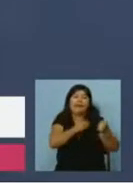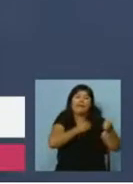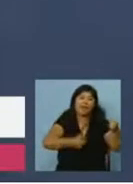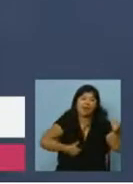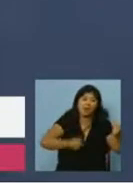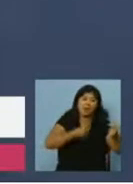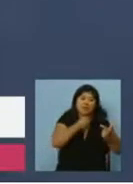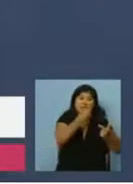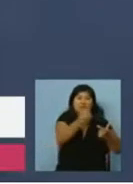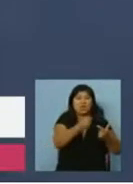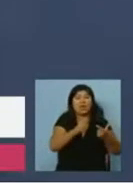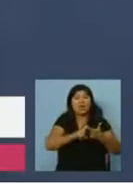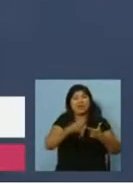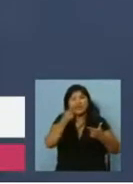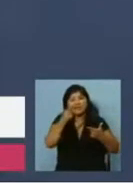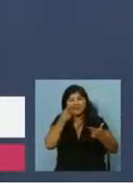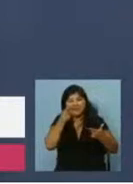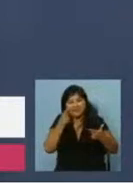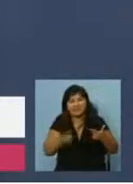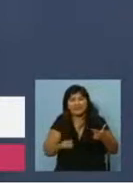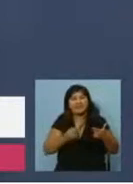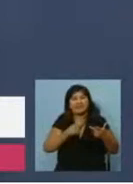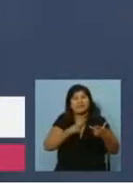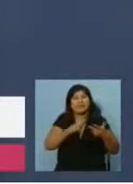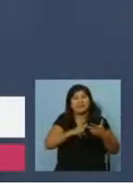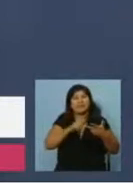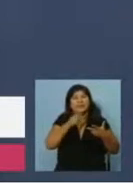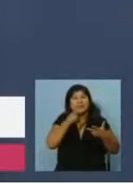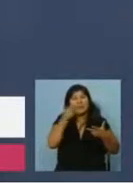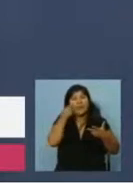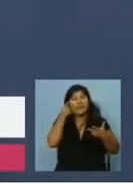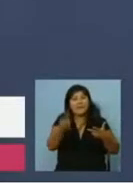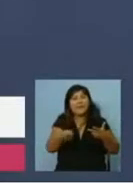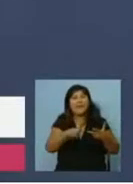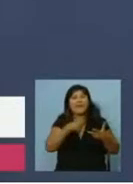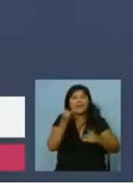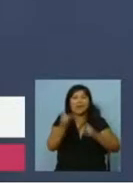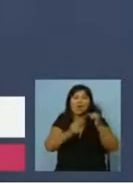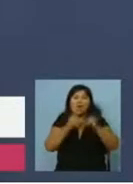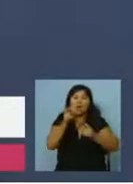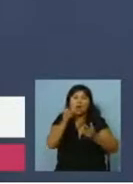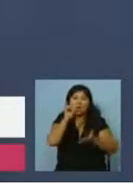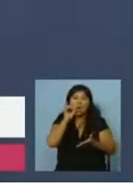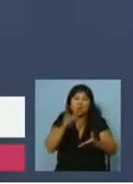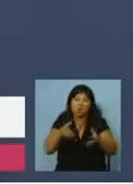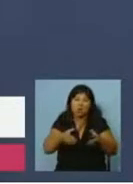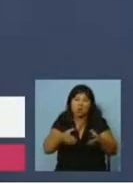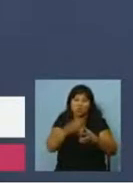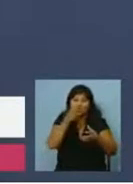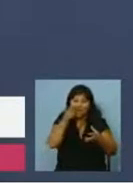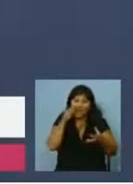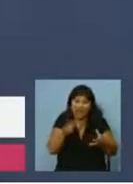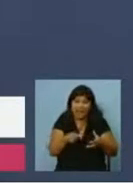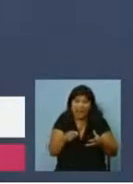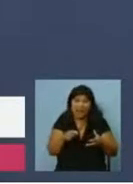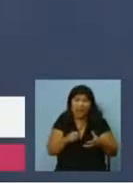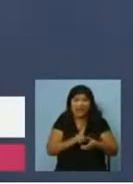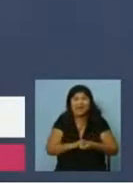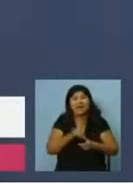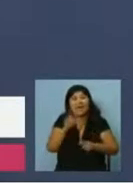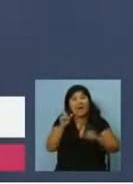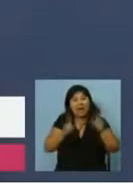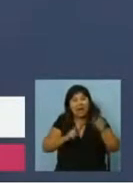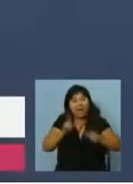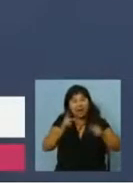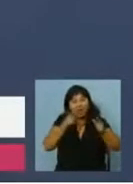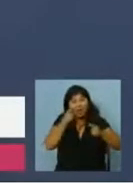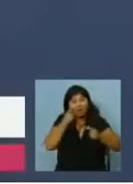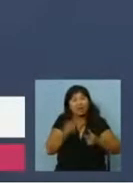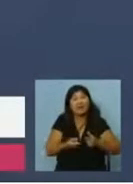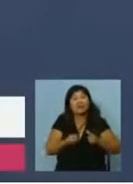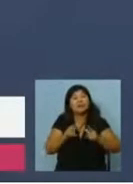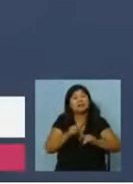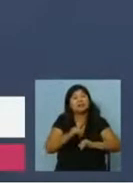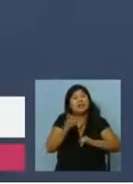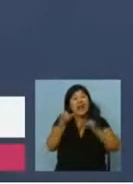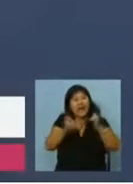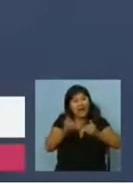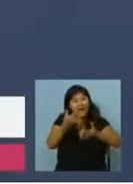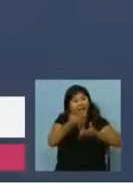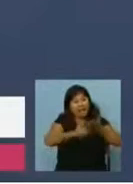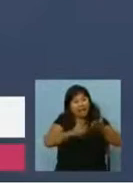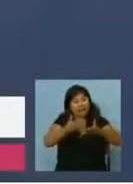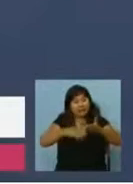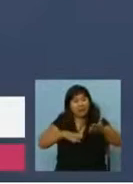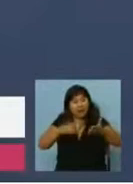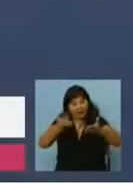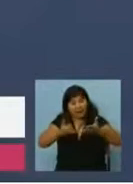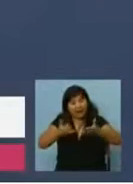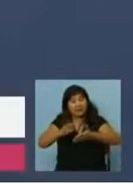las intendencias, para ver con listas de concejales. Algunos tienen sus partidos propios o sus listas propias, algunos